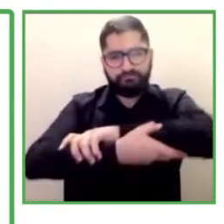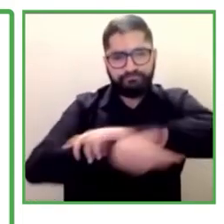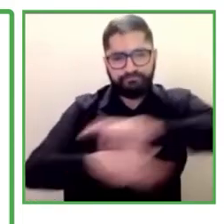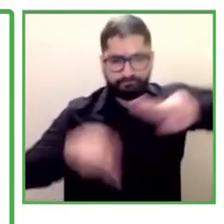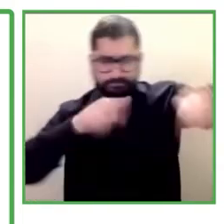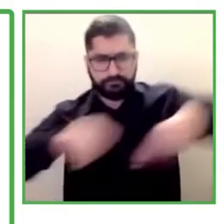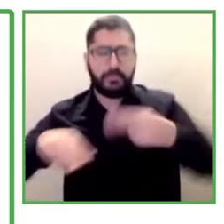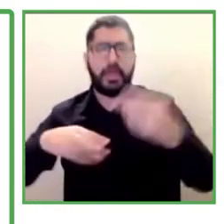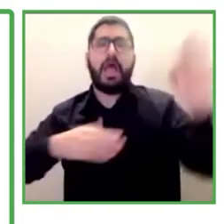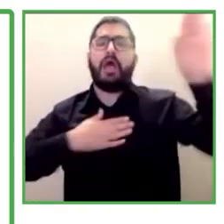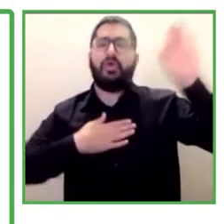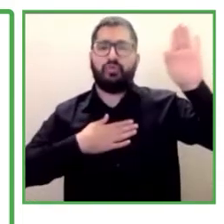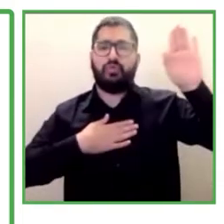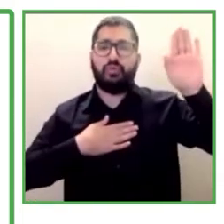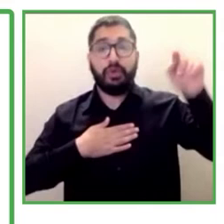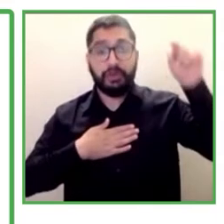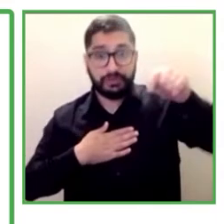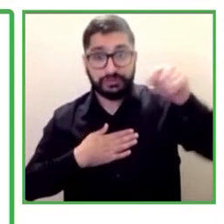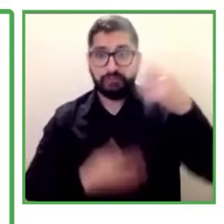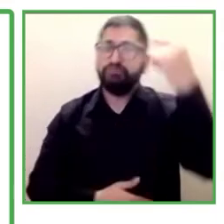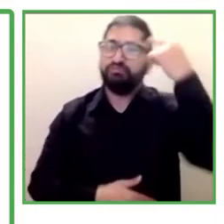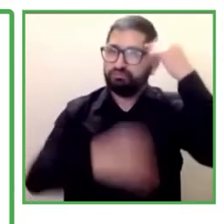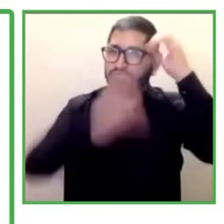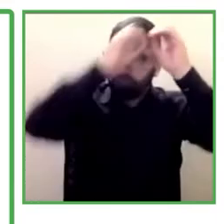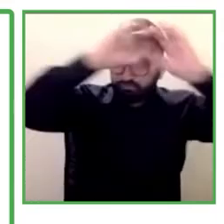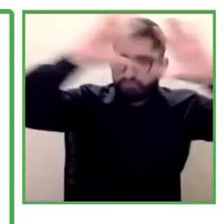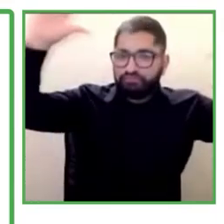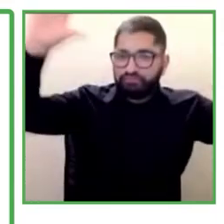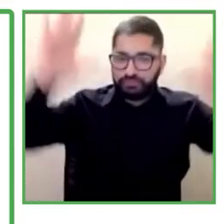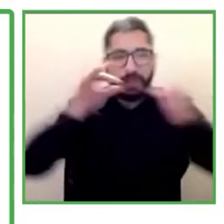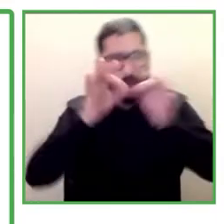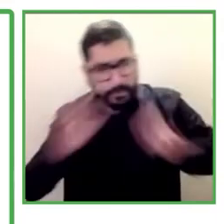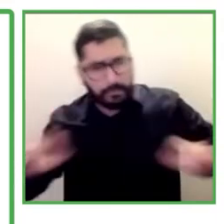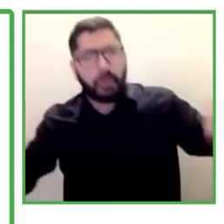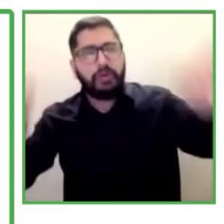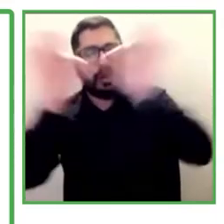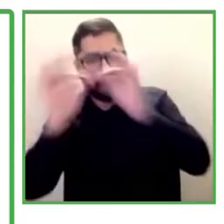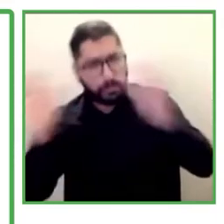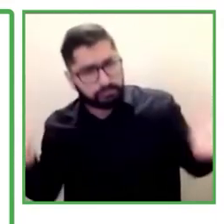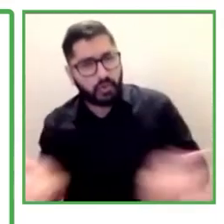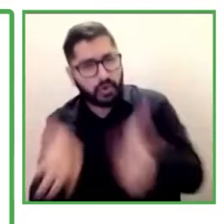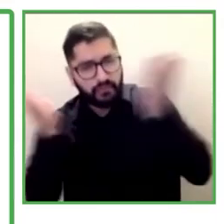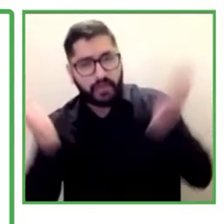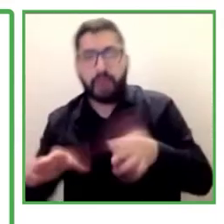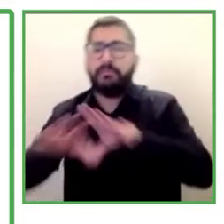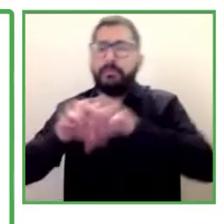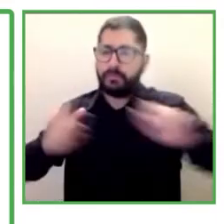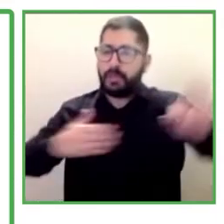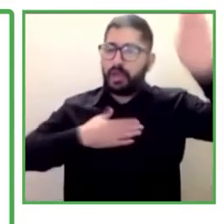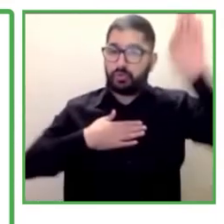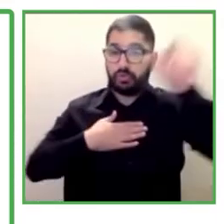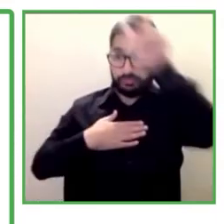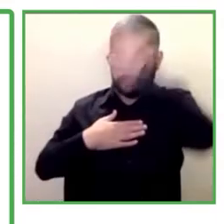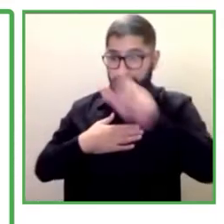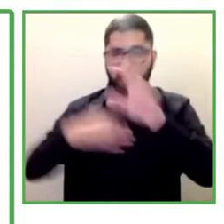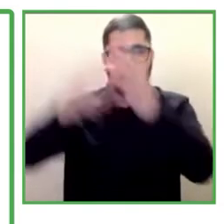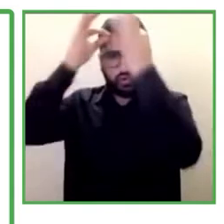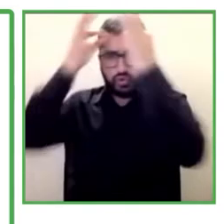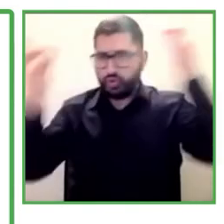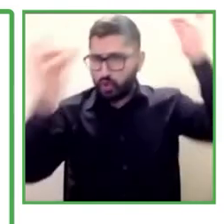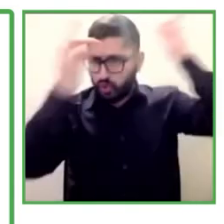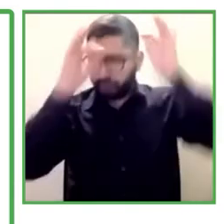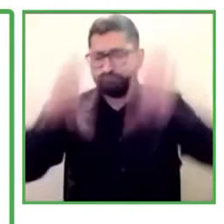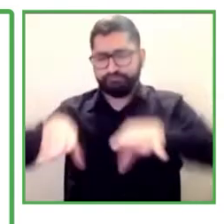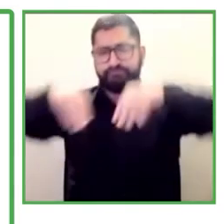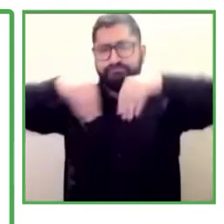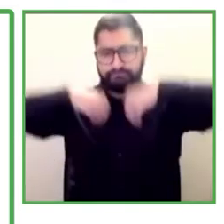clave importante ha sido motivar y comprometerlo desde el rol que cada uno asume y también considerando sus características